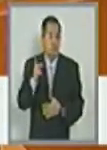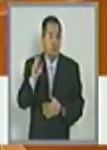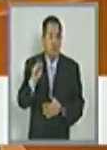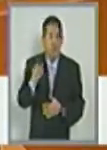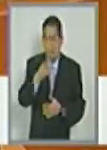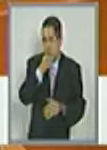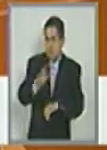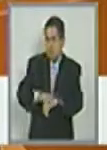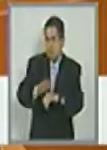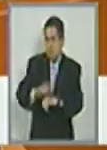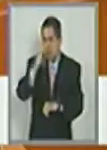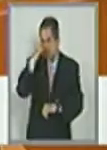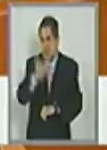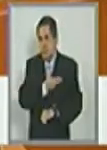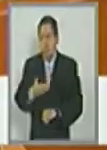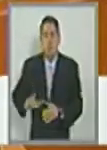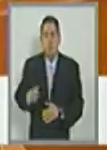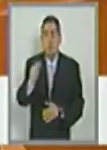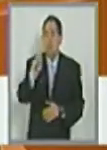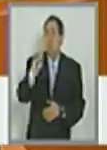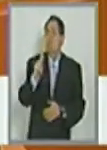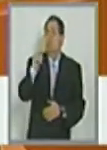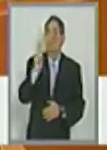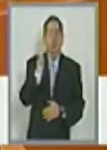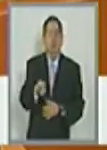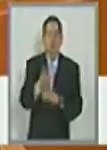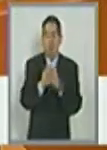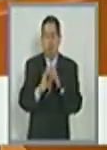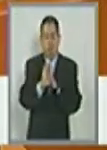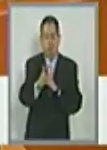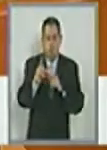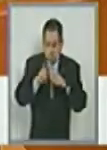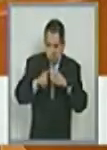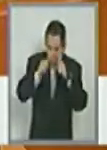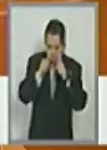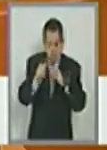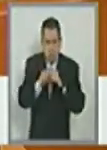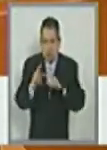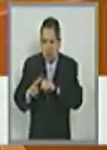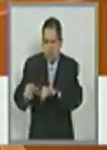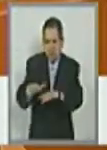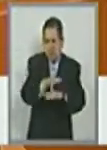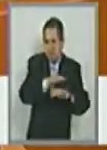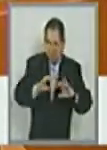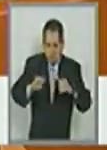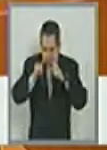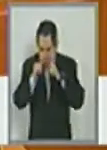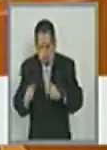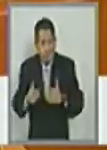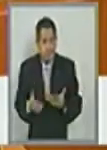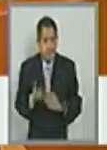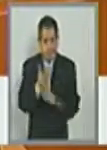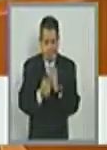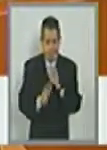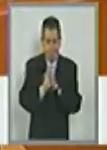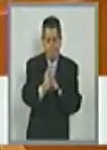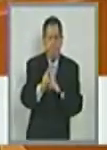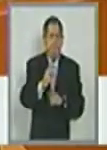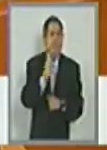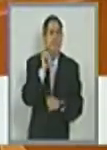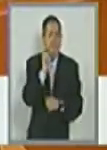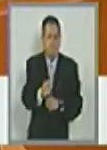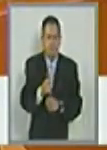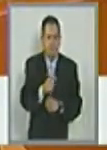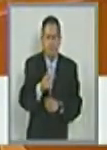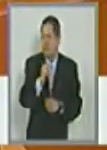al presidente Trump que el fenómeno de la migración debe ser atendido de forma regional, que el fenómeno migratorio debe